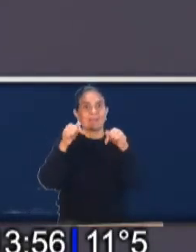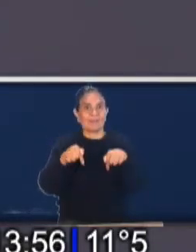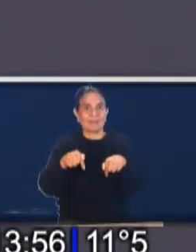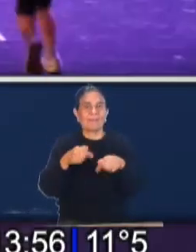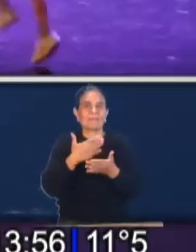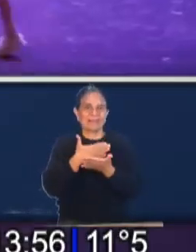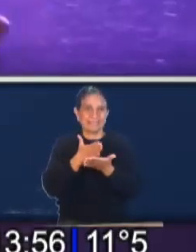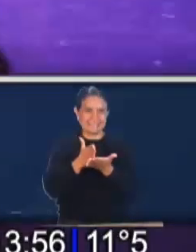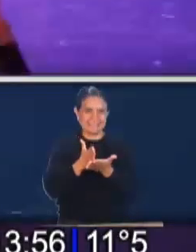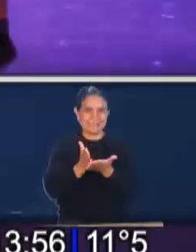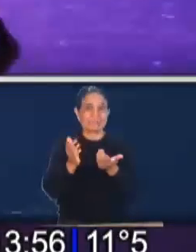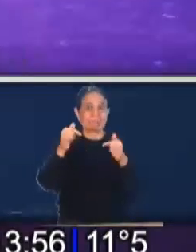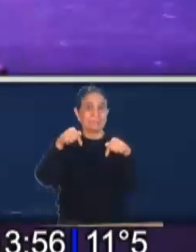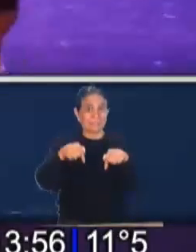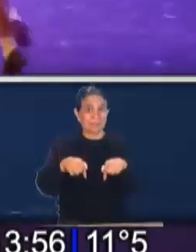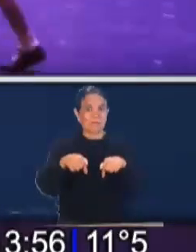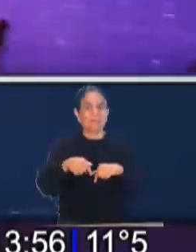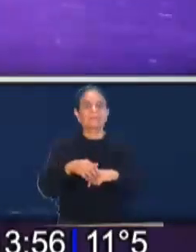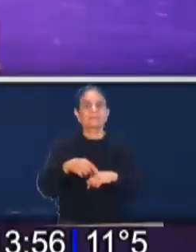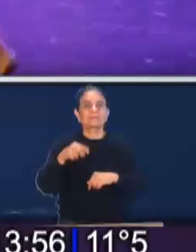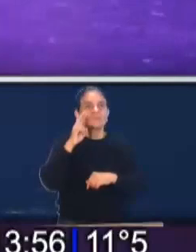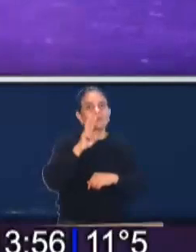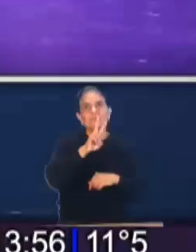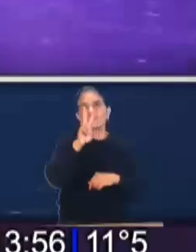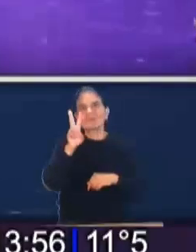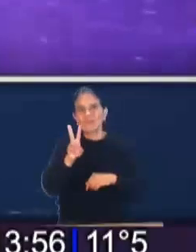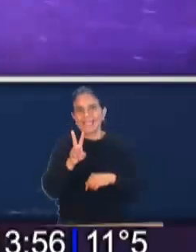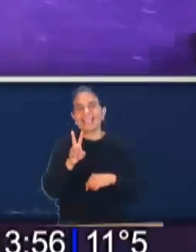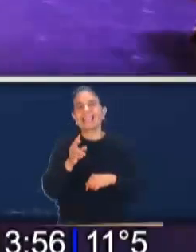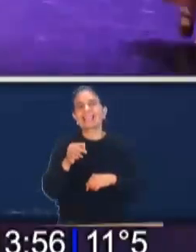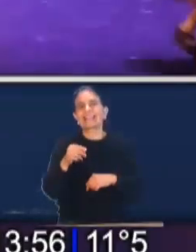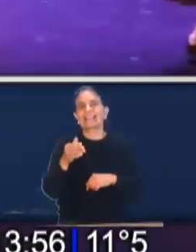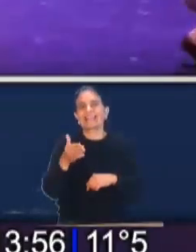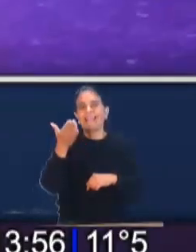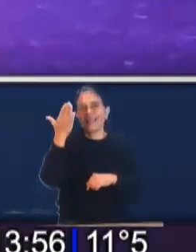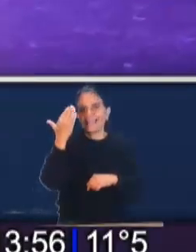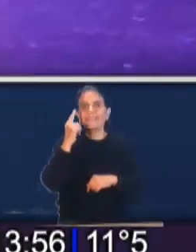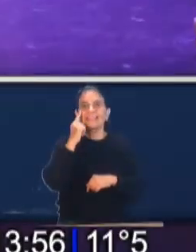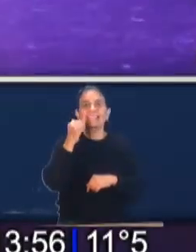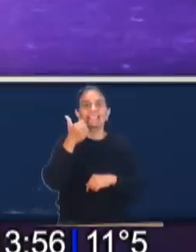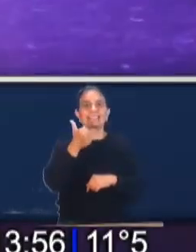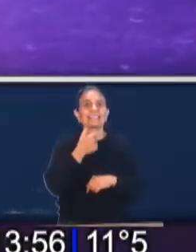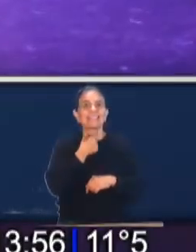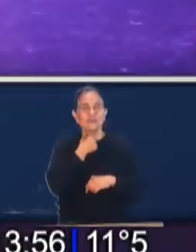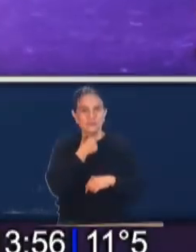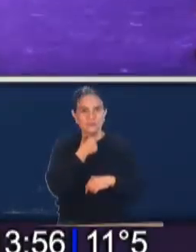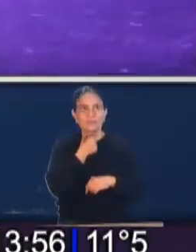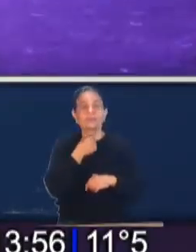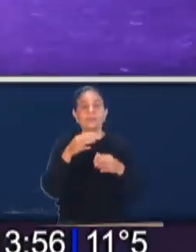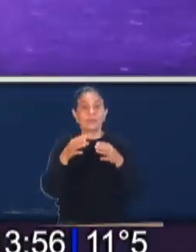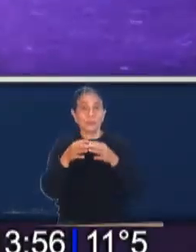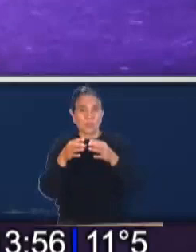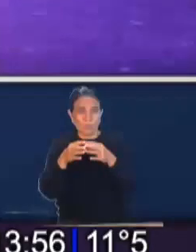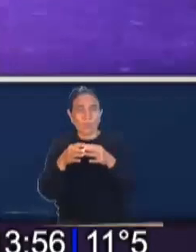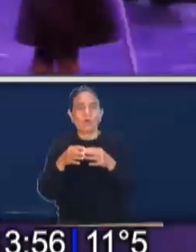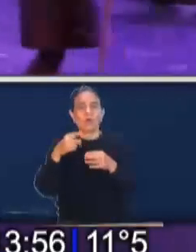hemos disfrutado del evento presencial el día 6 de agosto en el Centro Cultural Puente Blanco, y la comisión evaluadora designada para